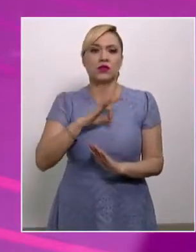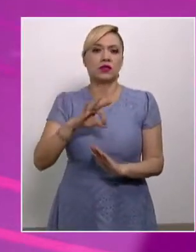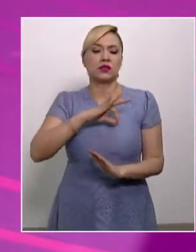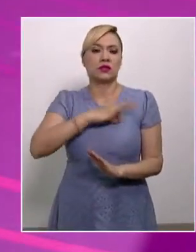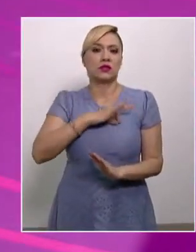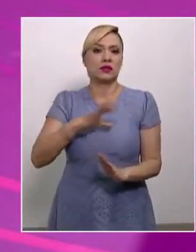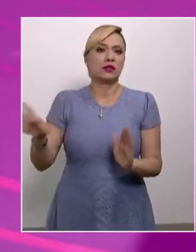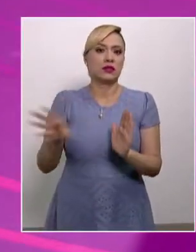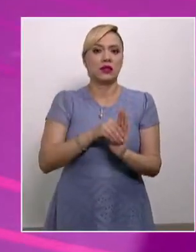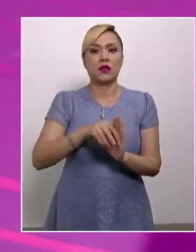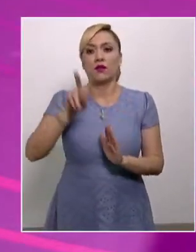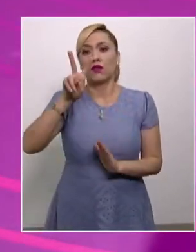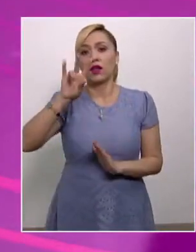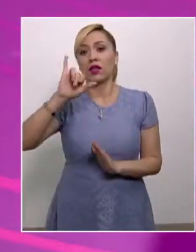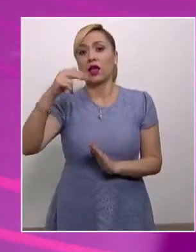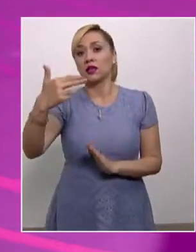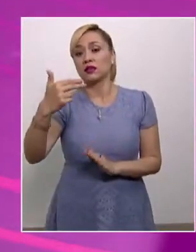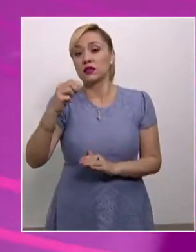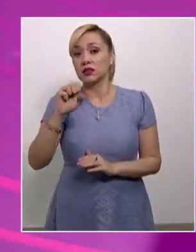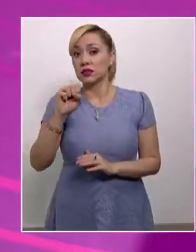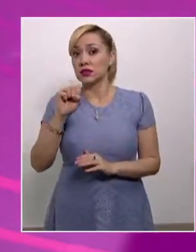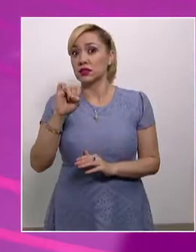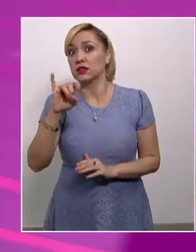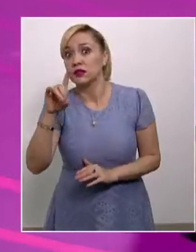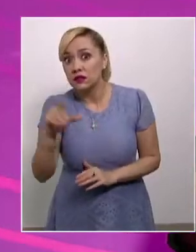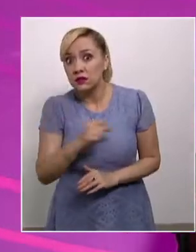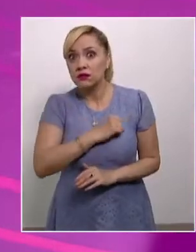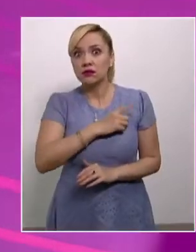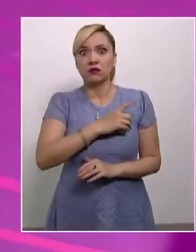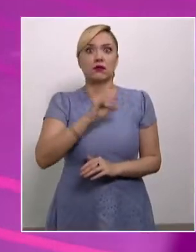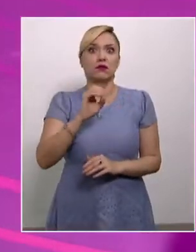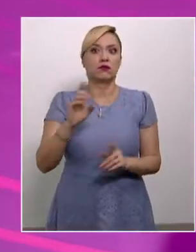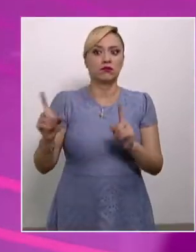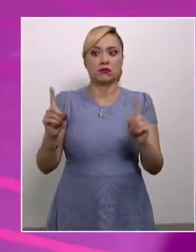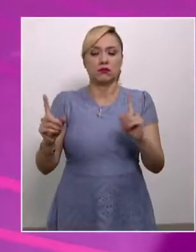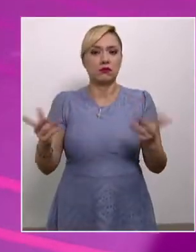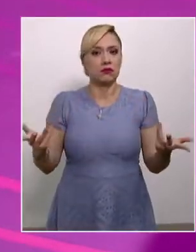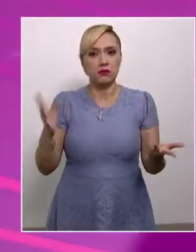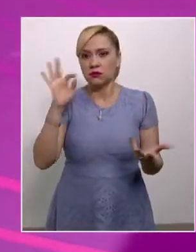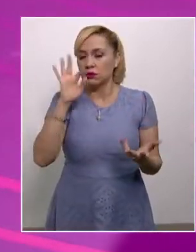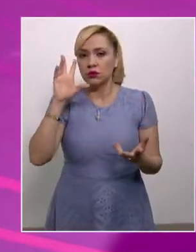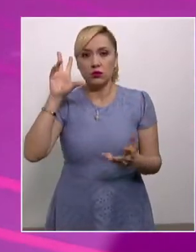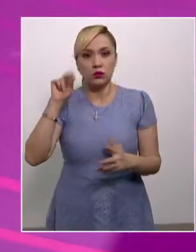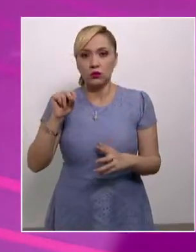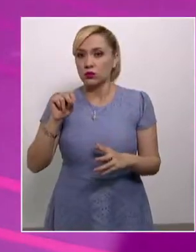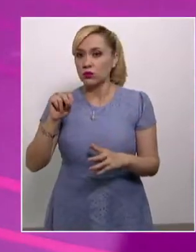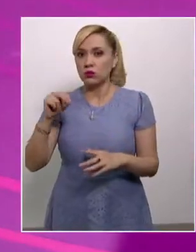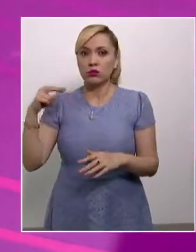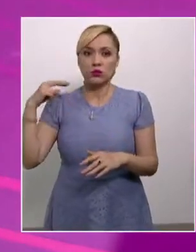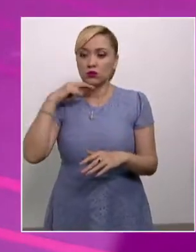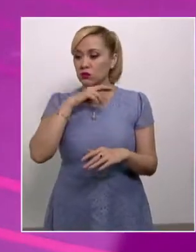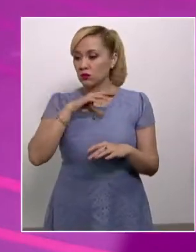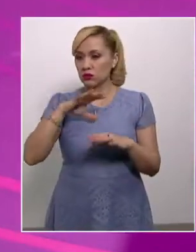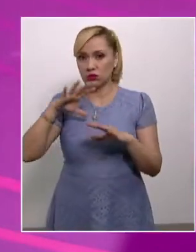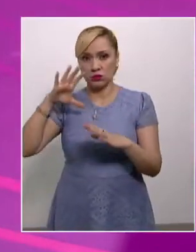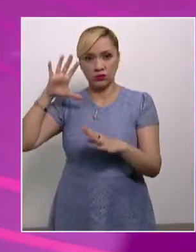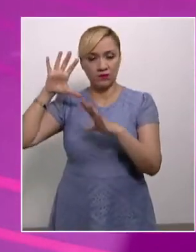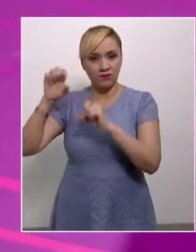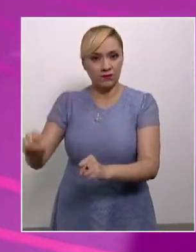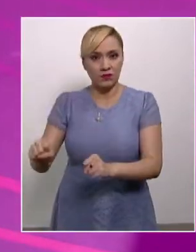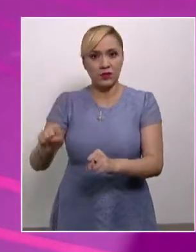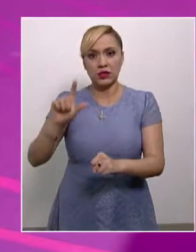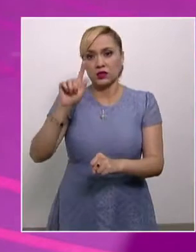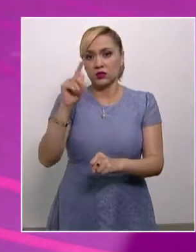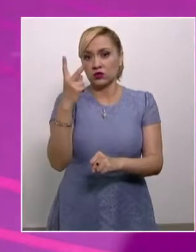de VIH, ¿no? Esto para nosotros es fundamental. Si no logramos captar a las personas en la primera ventana de 72 horas entre el momento